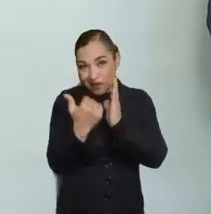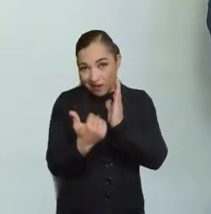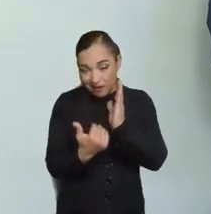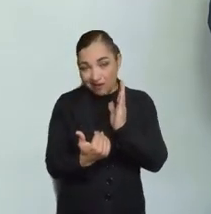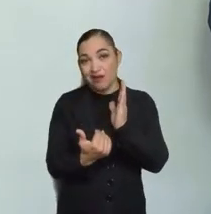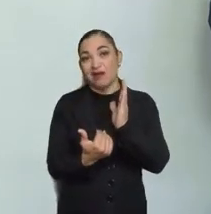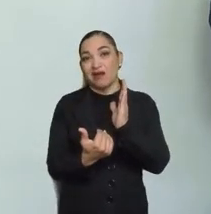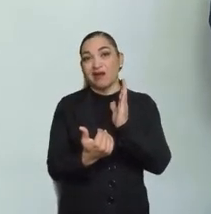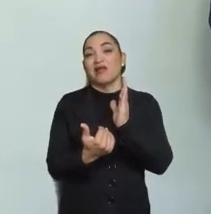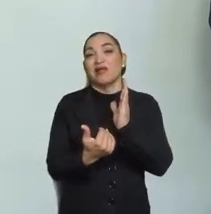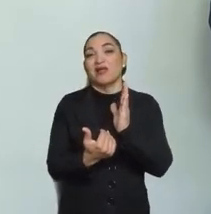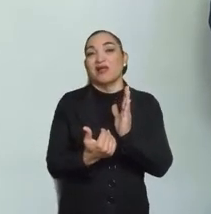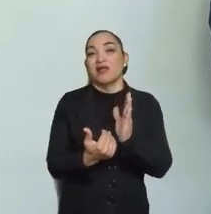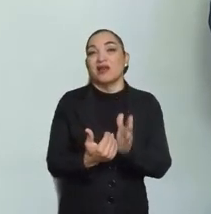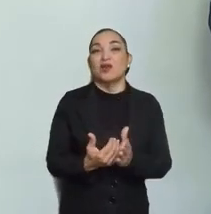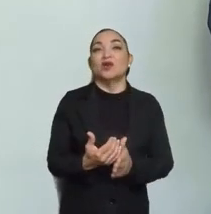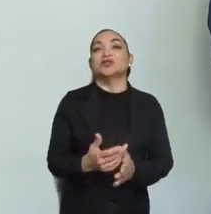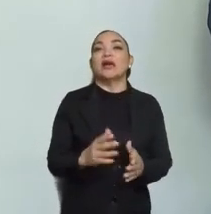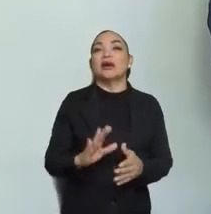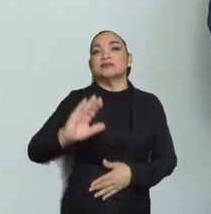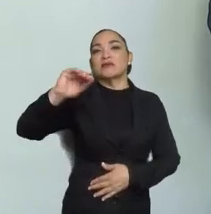los culposos, los